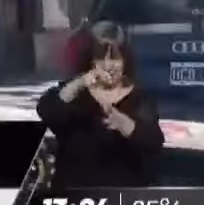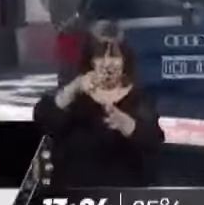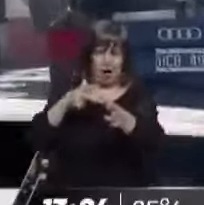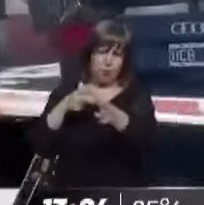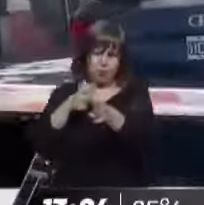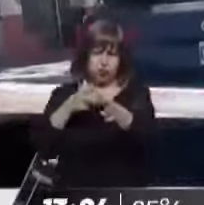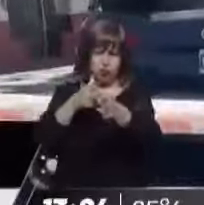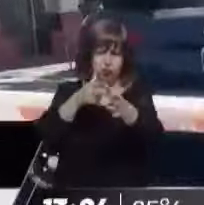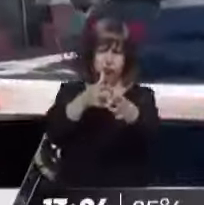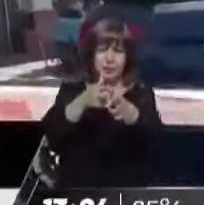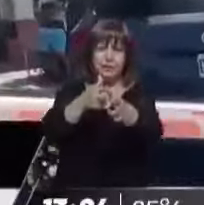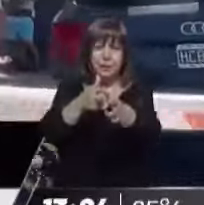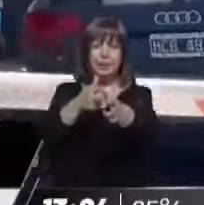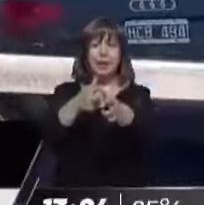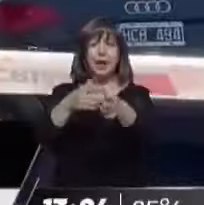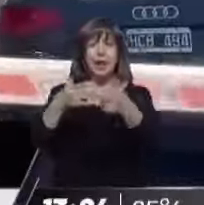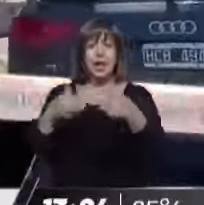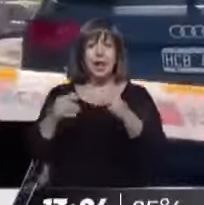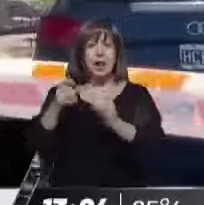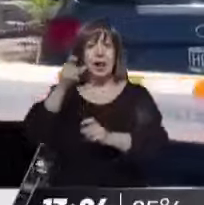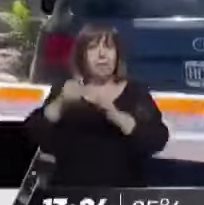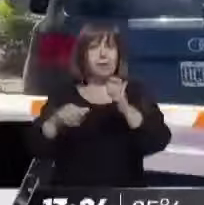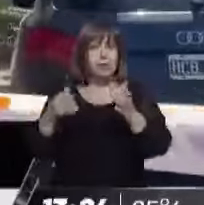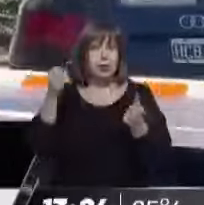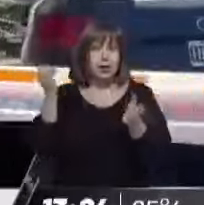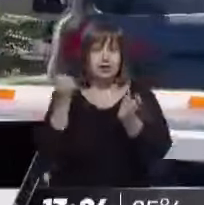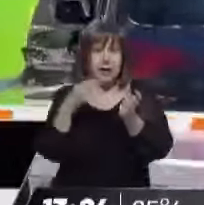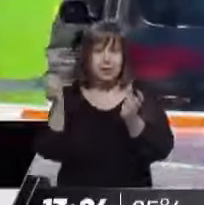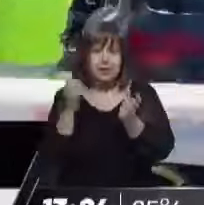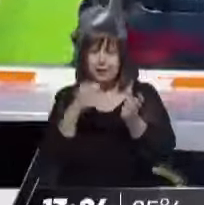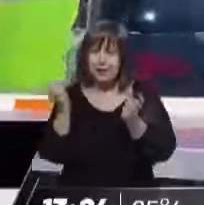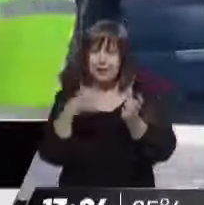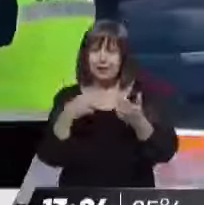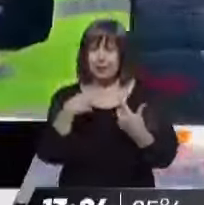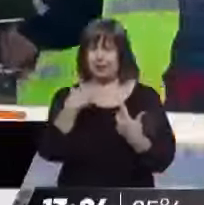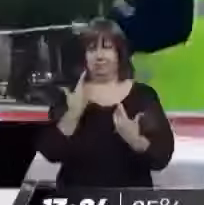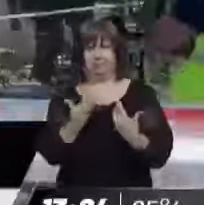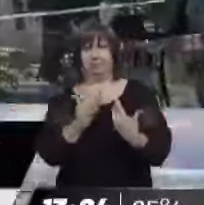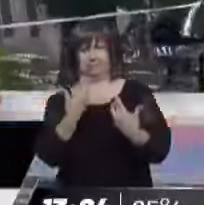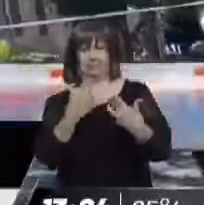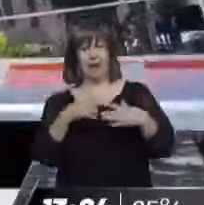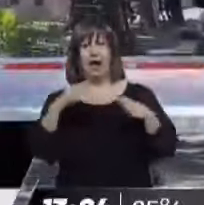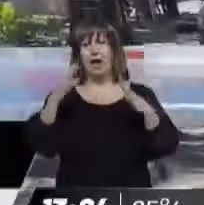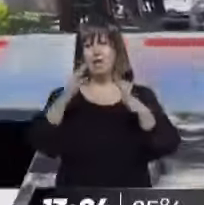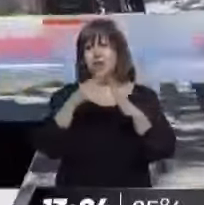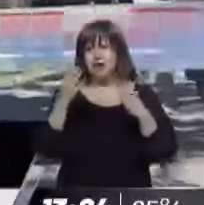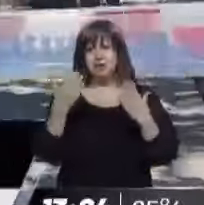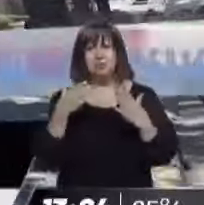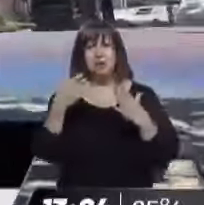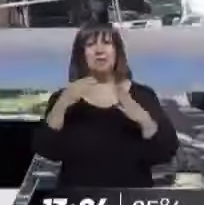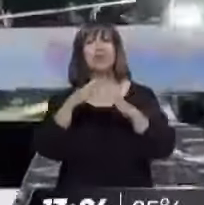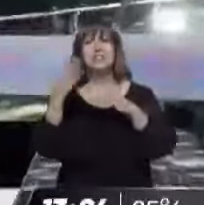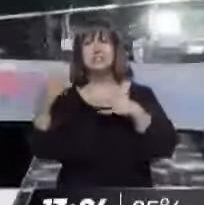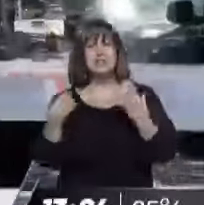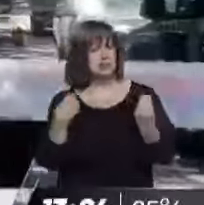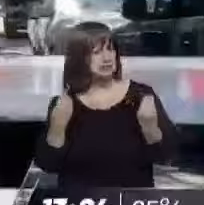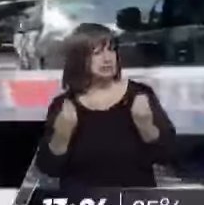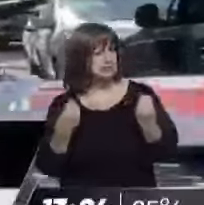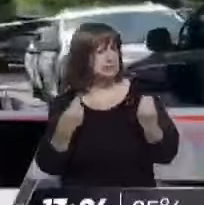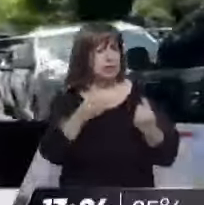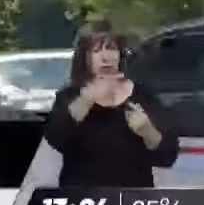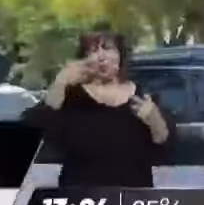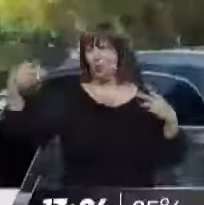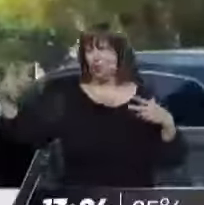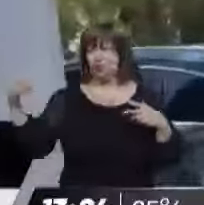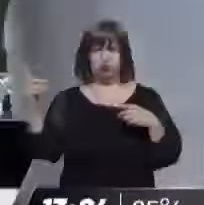llamar, Marcela, muy temprano la gente acá al canal, con respecto a un vehículo, dos vehículos y algunos móviles que iban a toda velocidad por distintos puntos